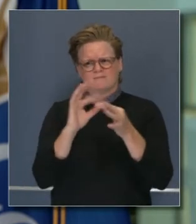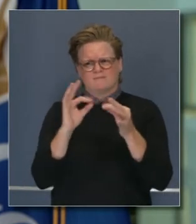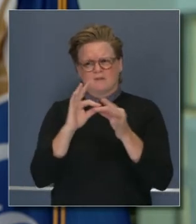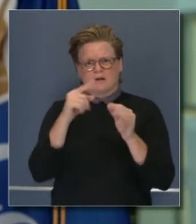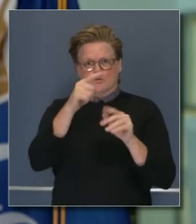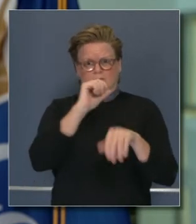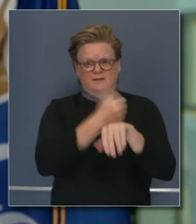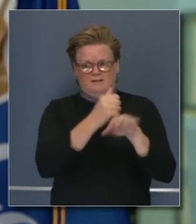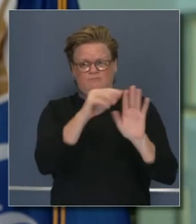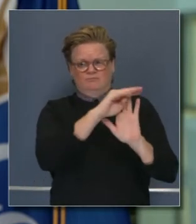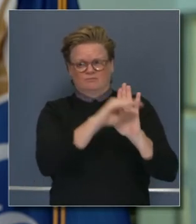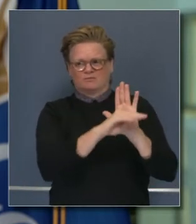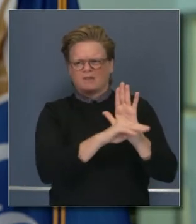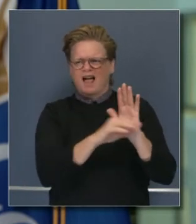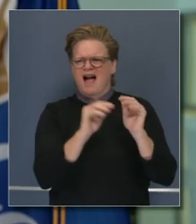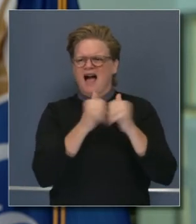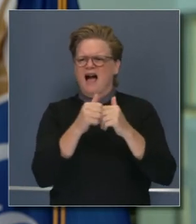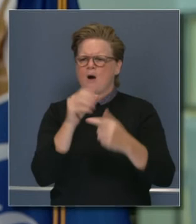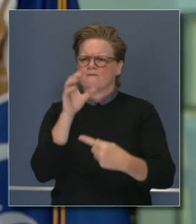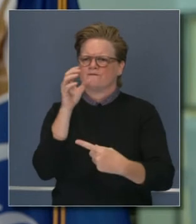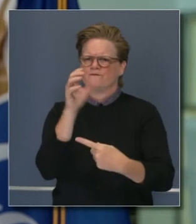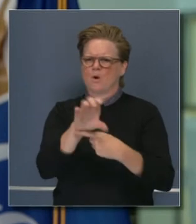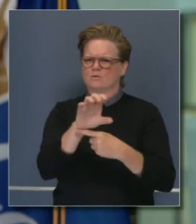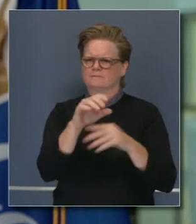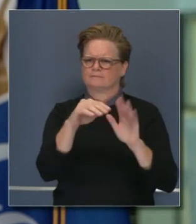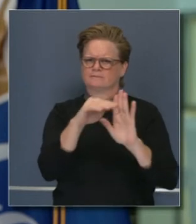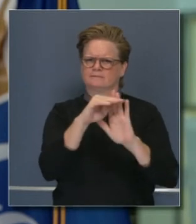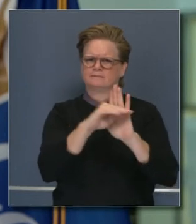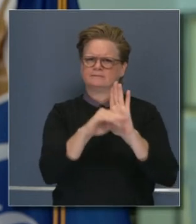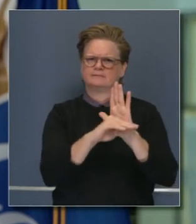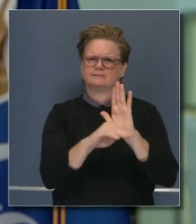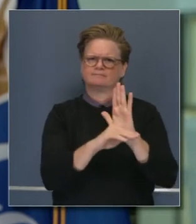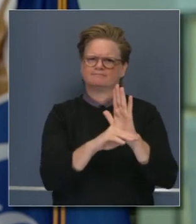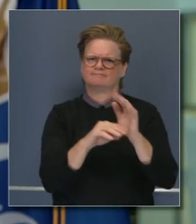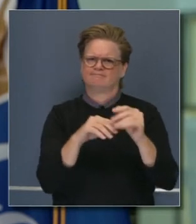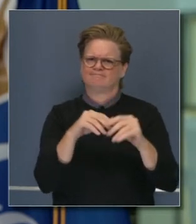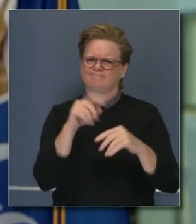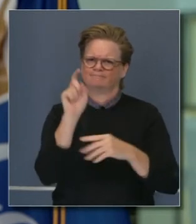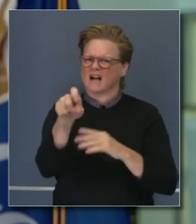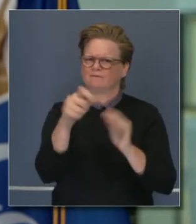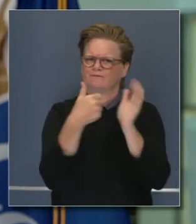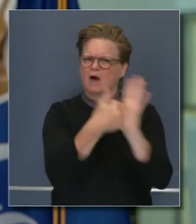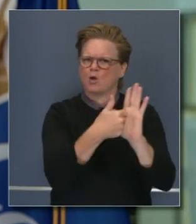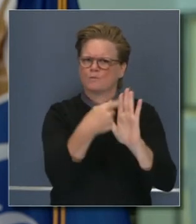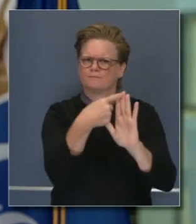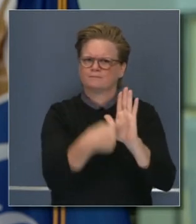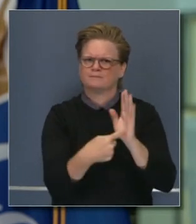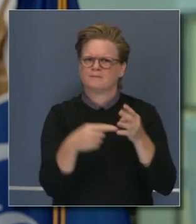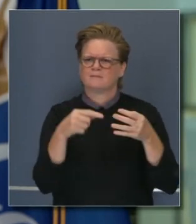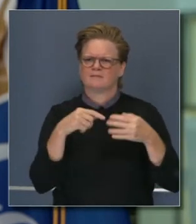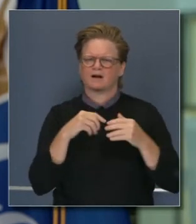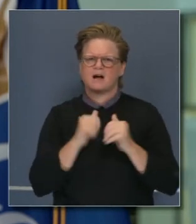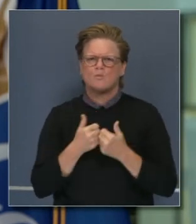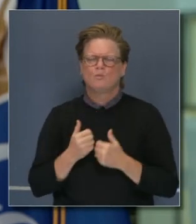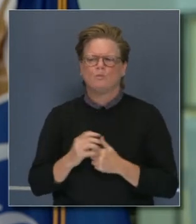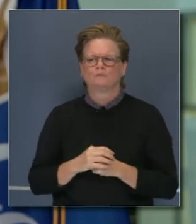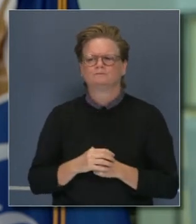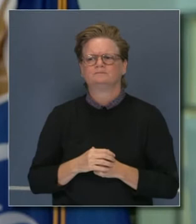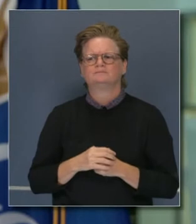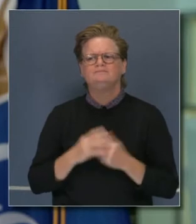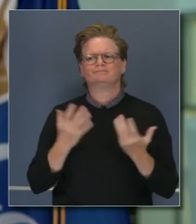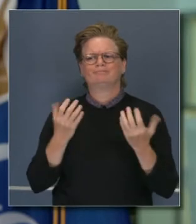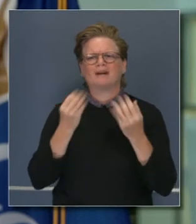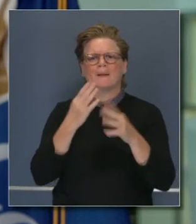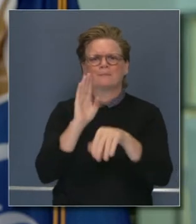cómo se pondrán en práctica estas directrices, estas pautas. Hemos visto en el mes que acaba de pasar que